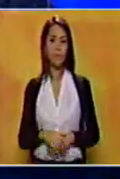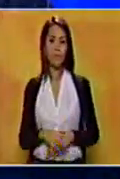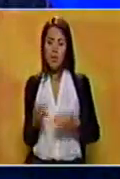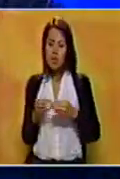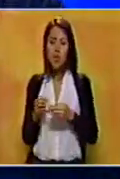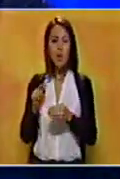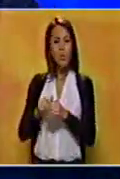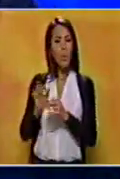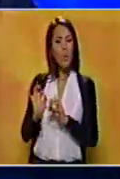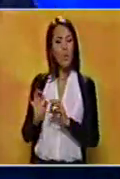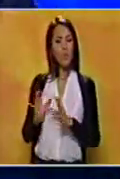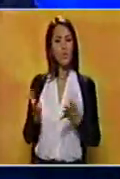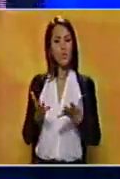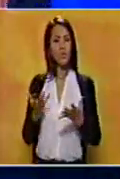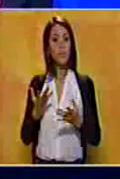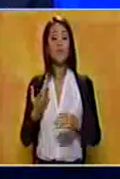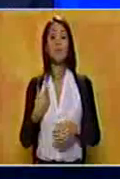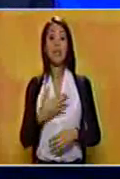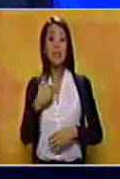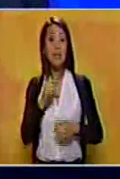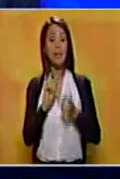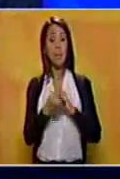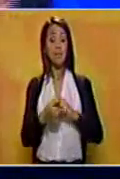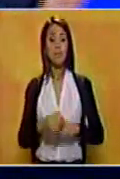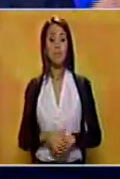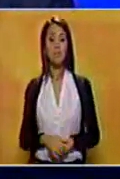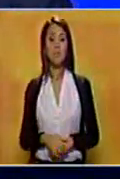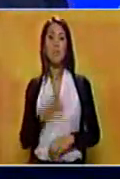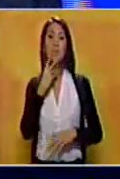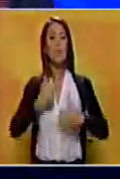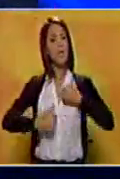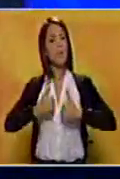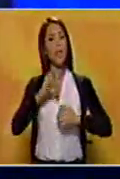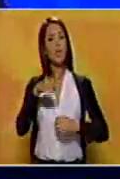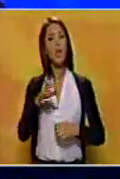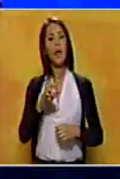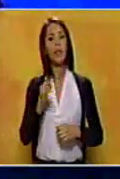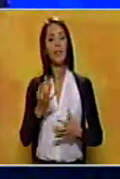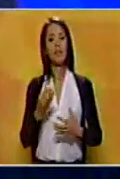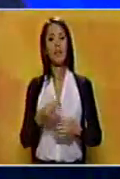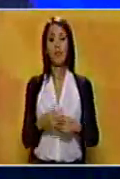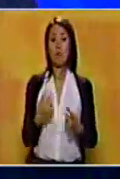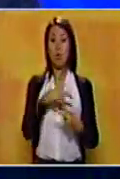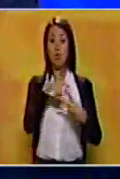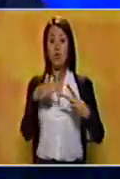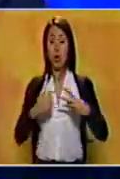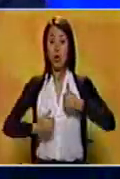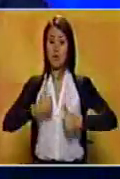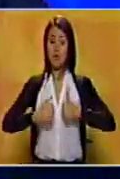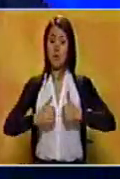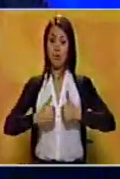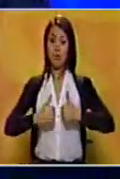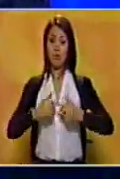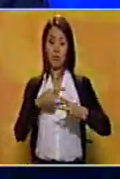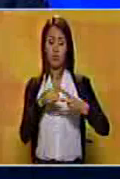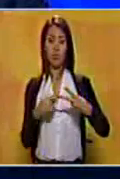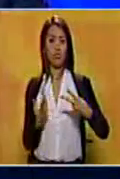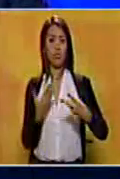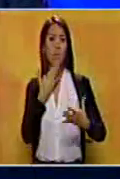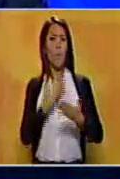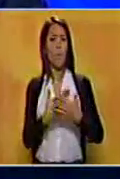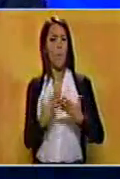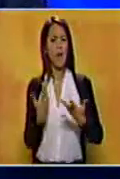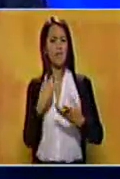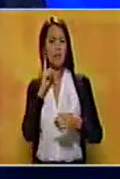es la mayoría del país que quiere cambio es el candidato falcón continuó en la carrera pero tendríamos dos candidatos populistas dos propuestas engañosas